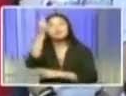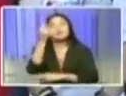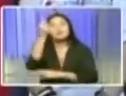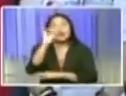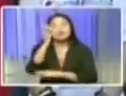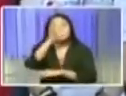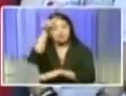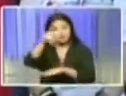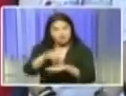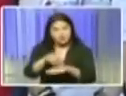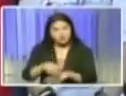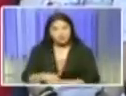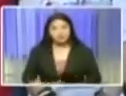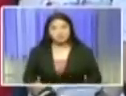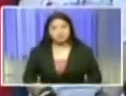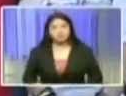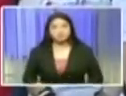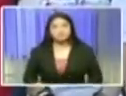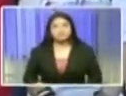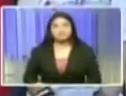oligarquía.